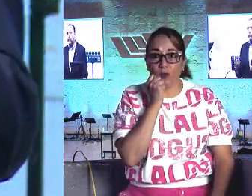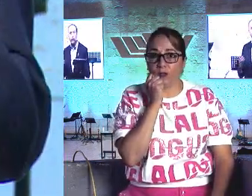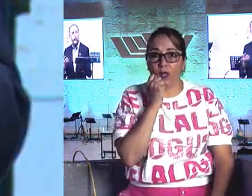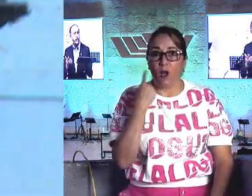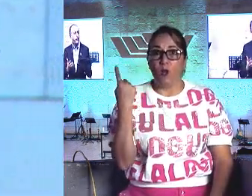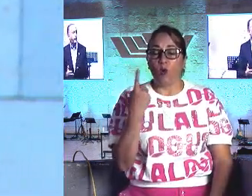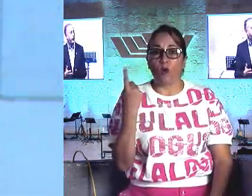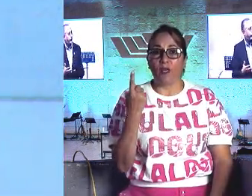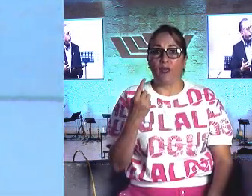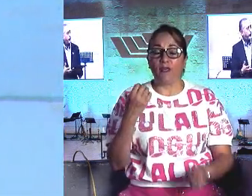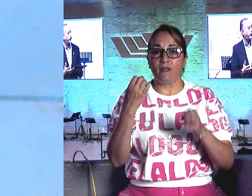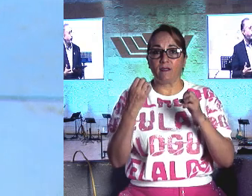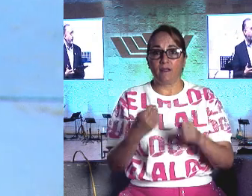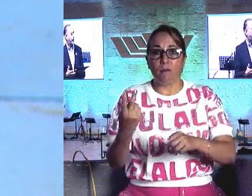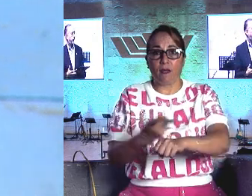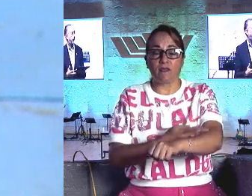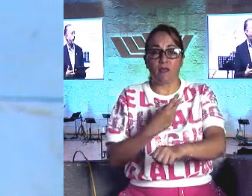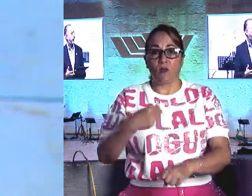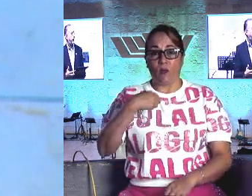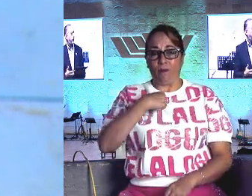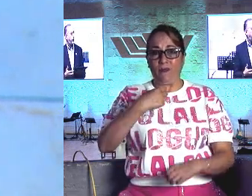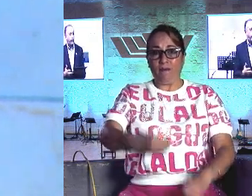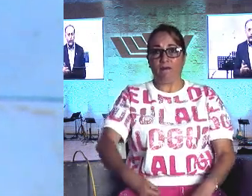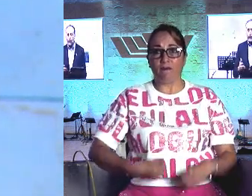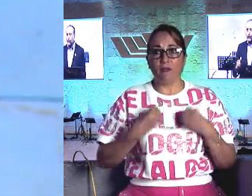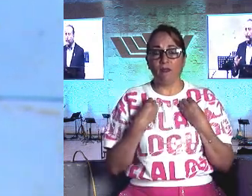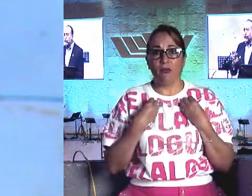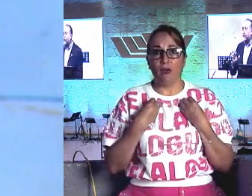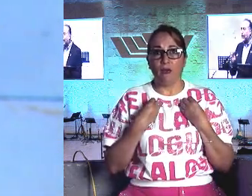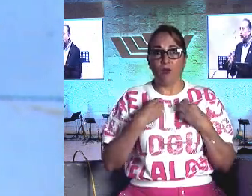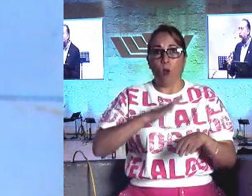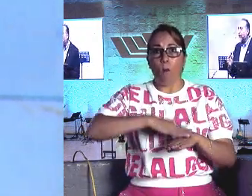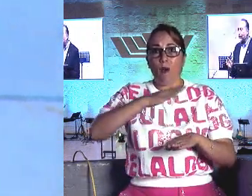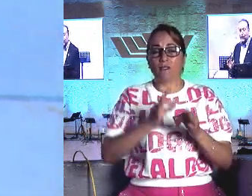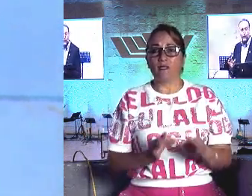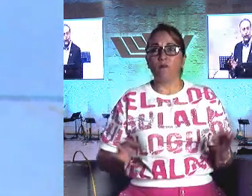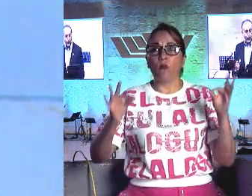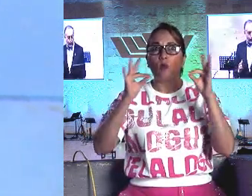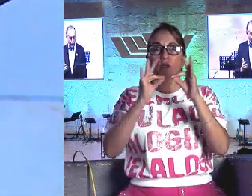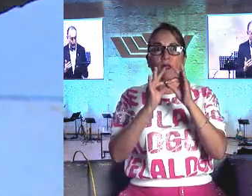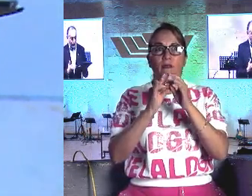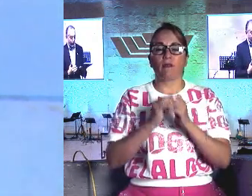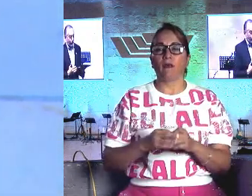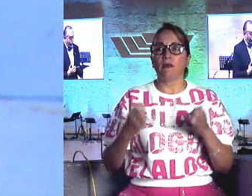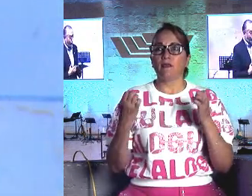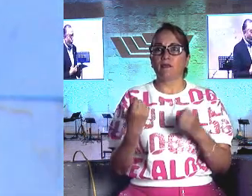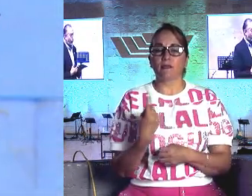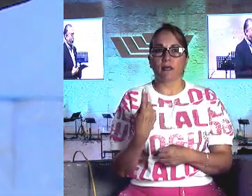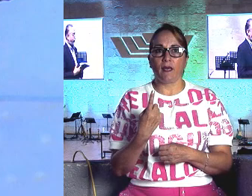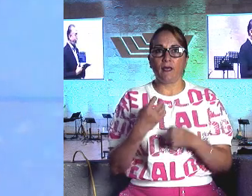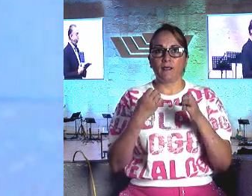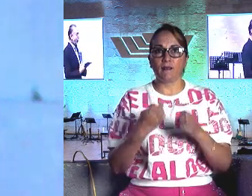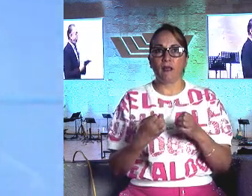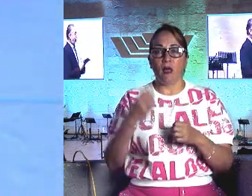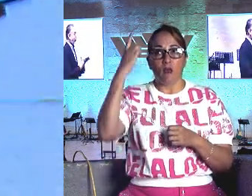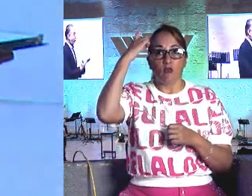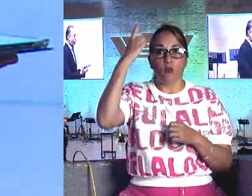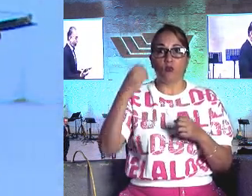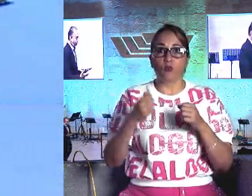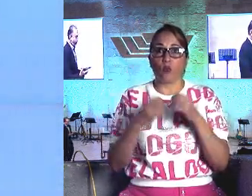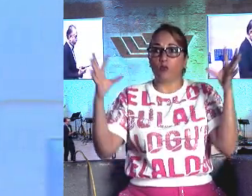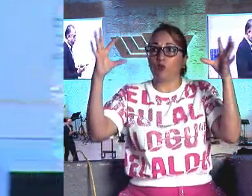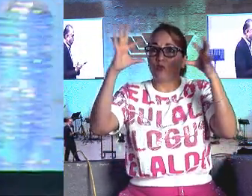mi vida está en tus manos. Y esa perspectiva que lleva a David incluso a decir: qué feliz